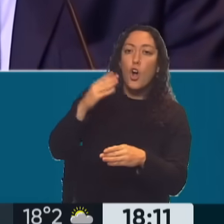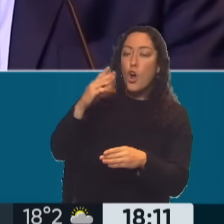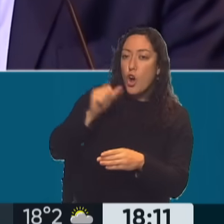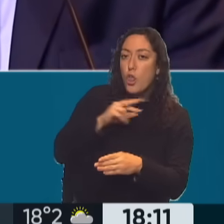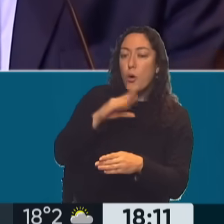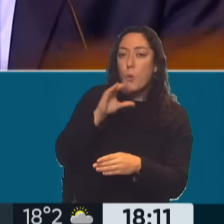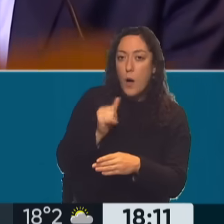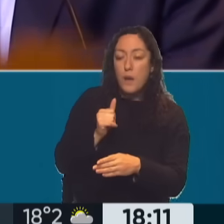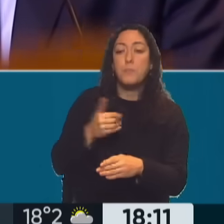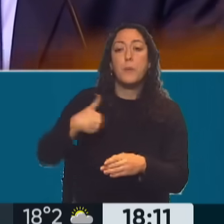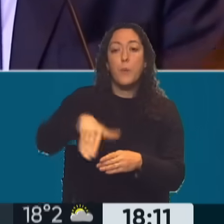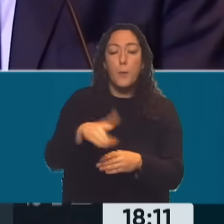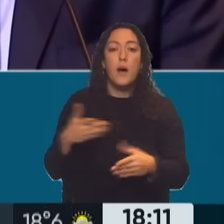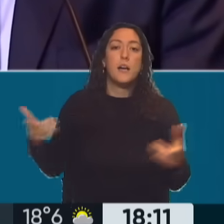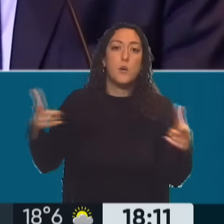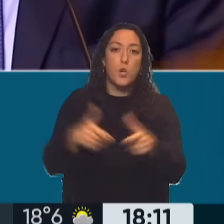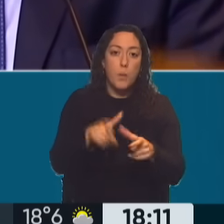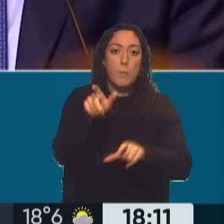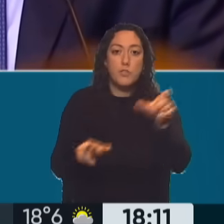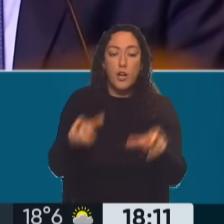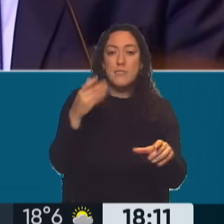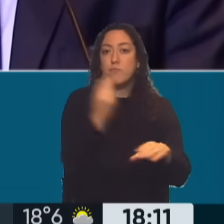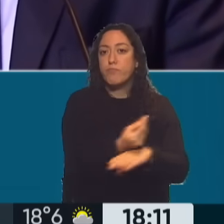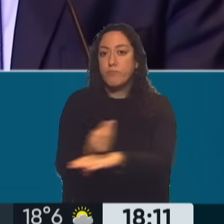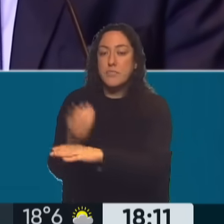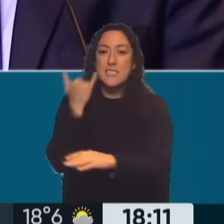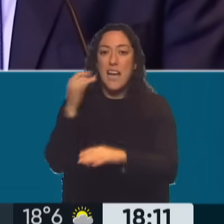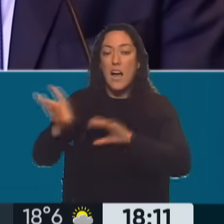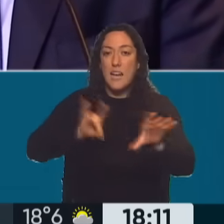electos de La Libertad Avanza para definir cómo sigue los pasos de su campaña.